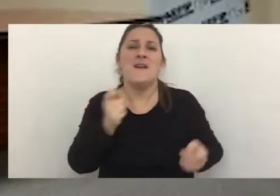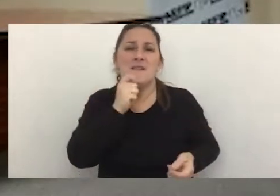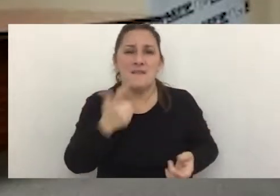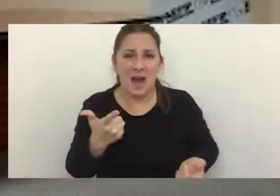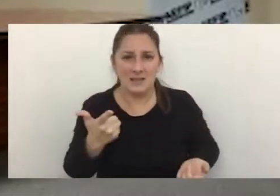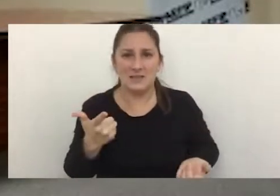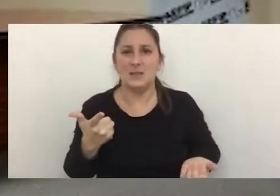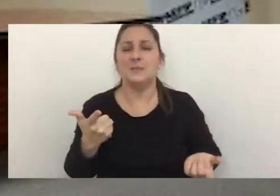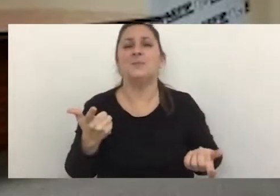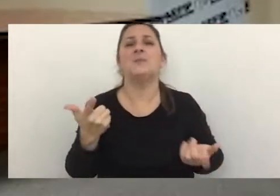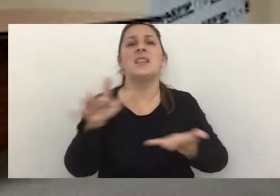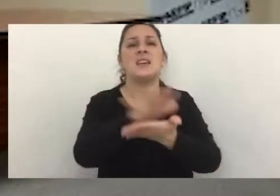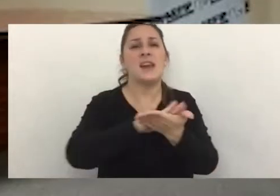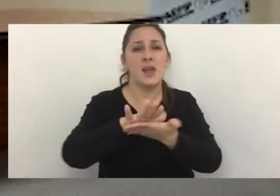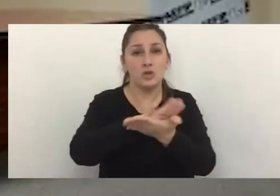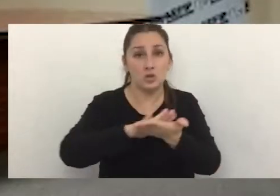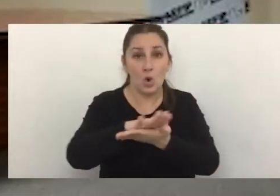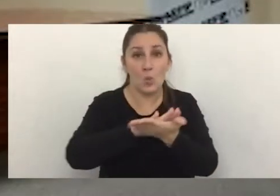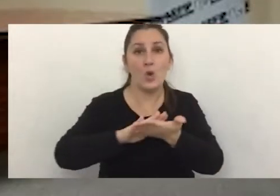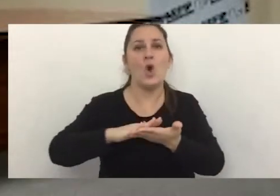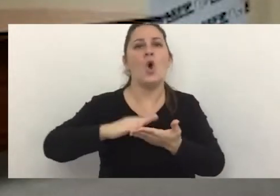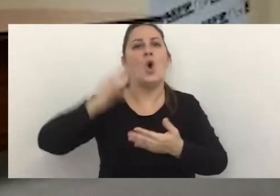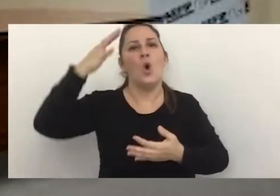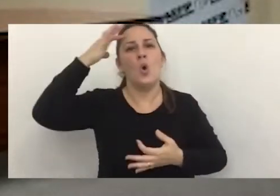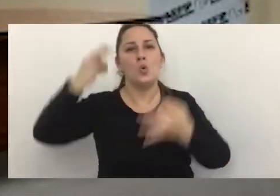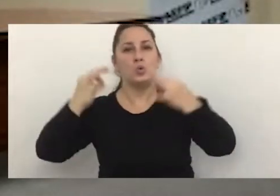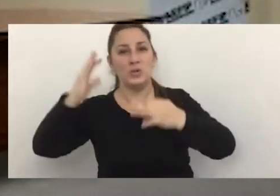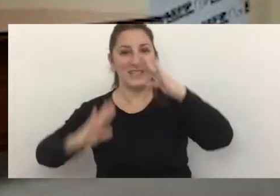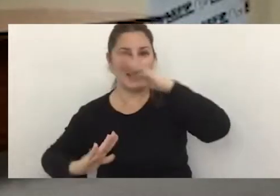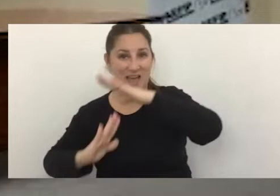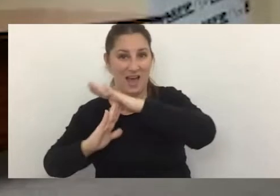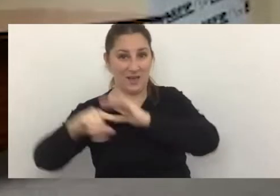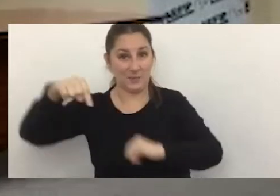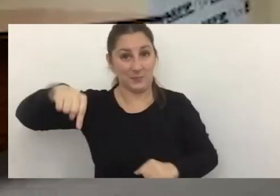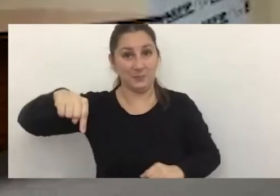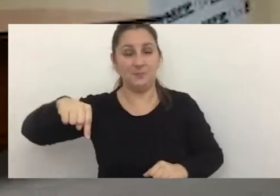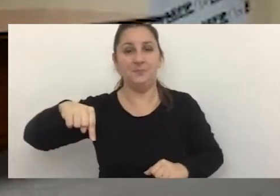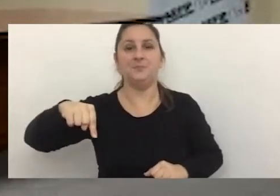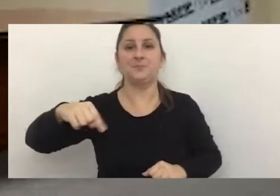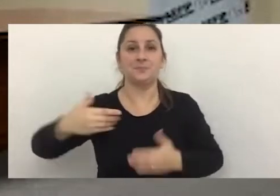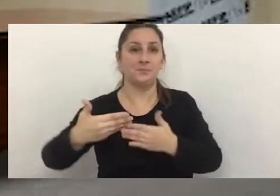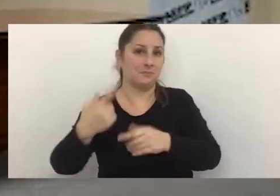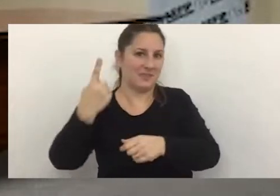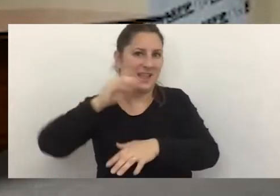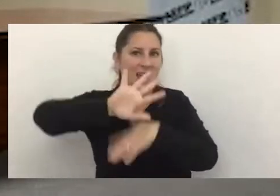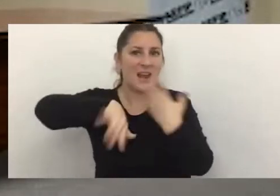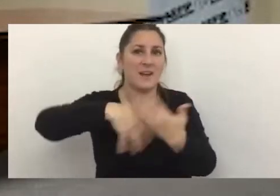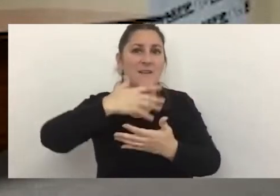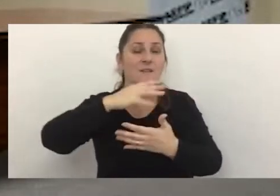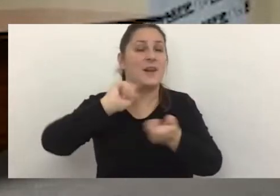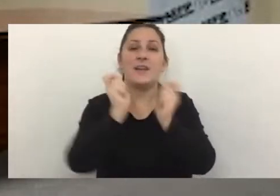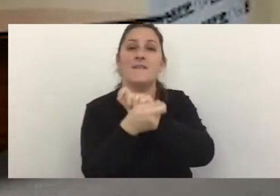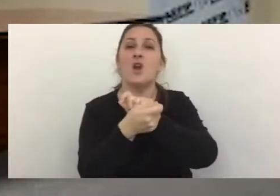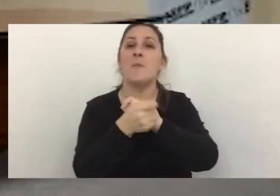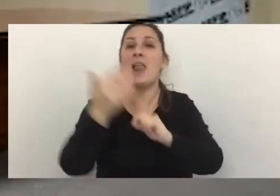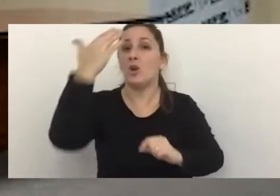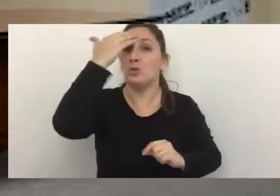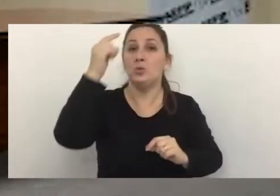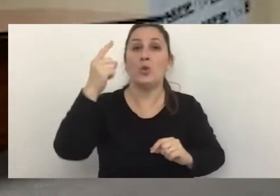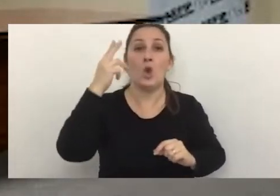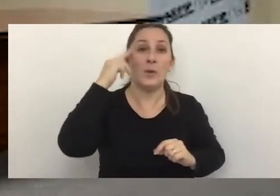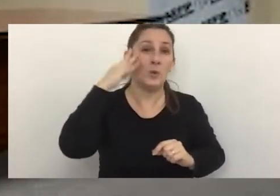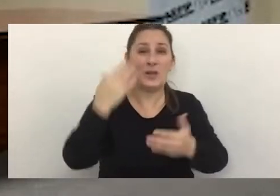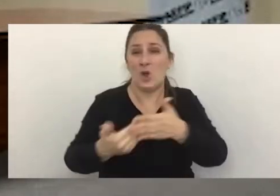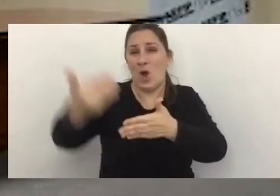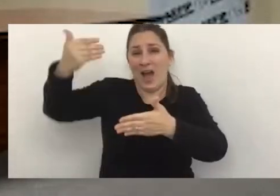se resolvió por parte de la Corte Suprema de Justicia de la Nación mucho antes de la reforma constitucional del 94. Hay